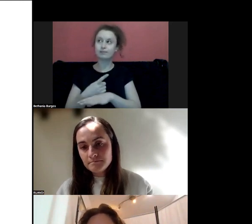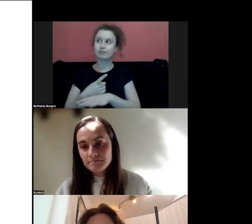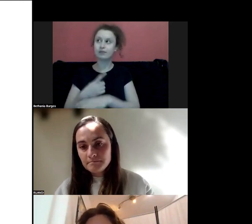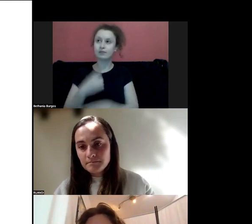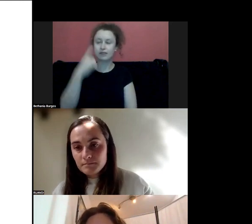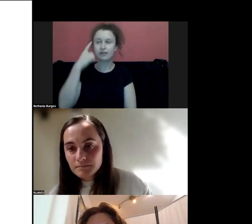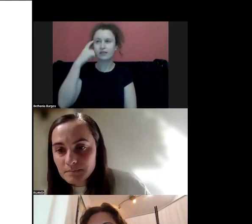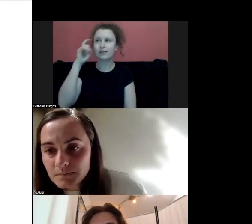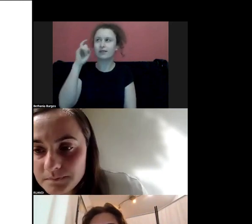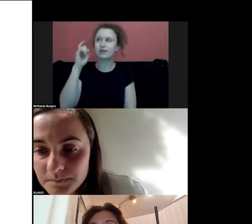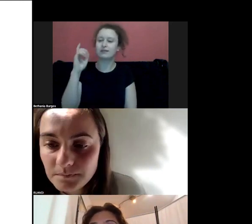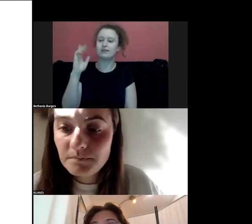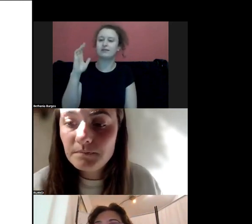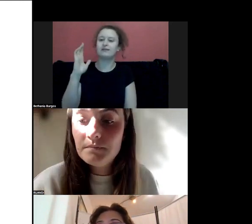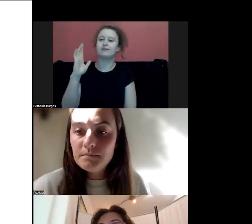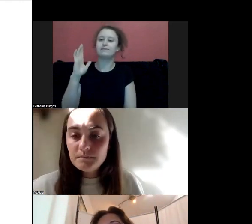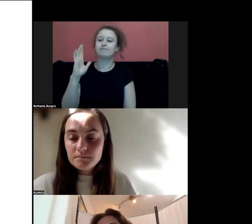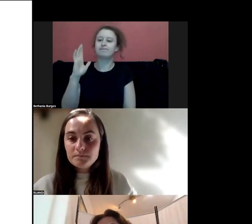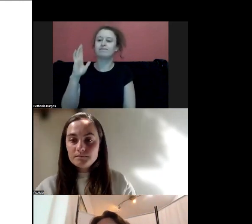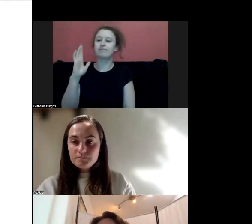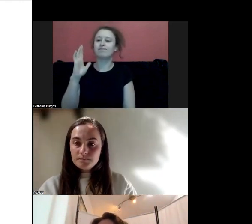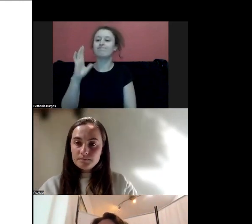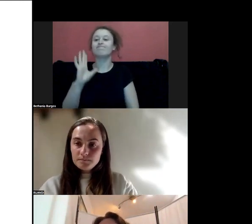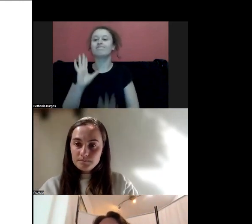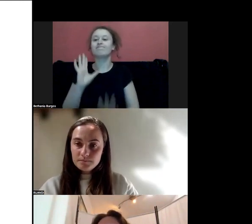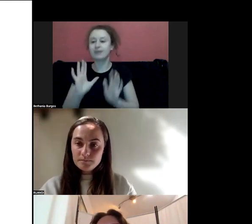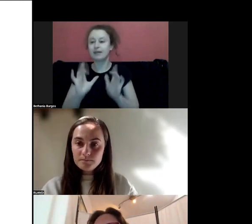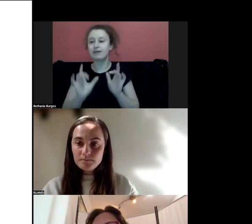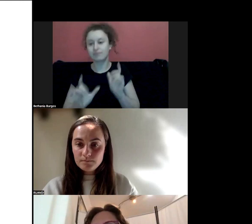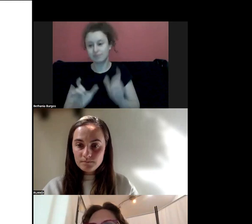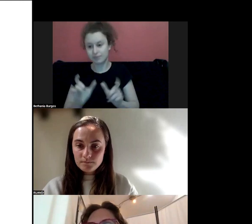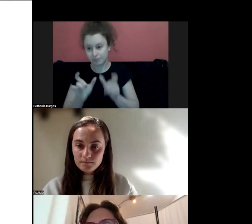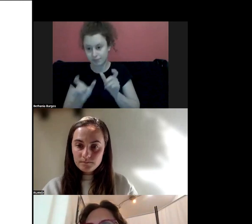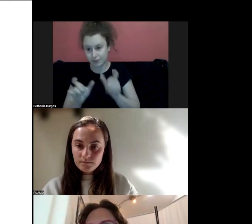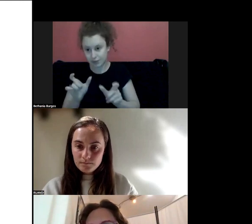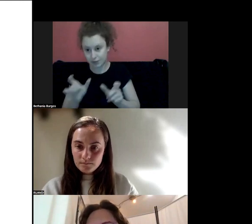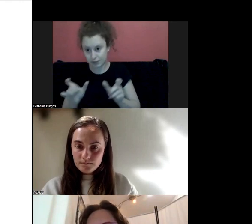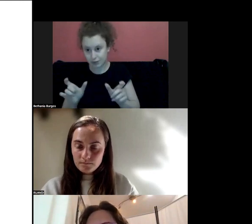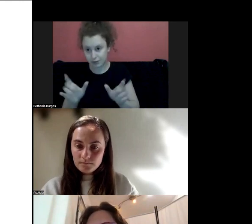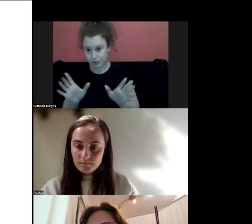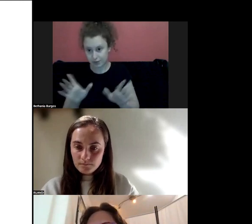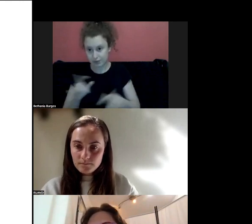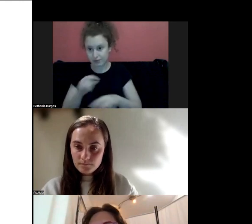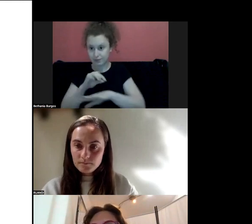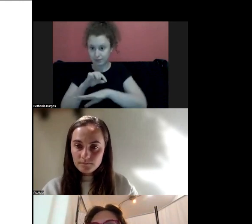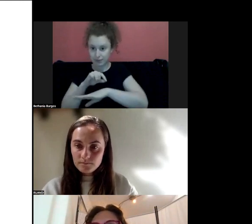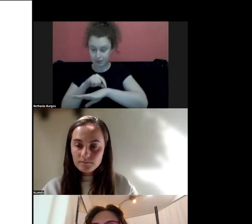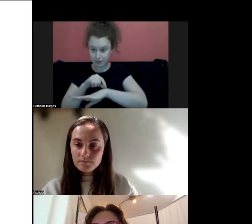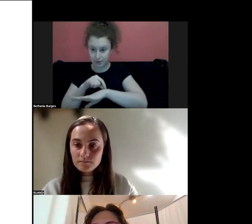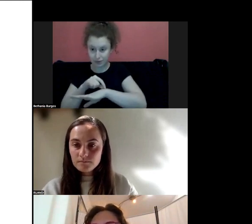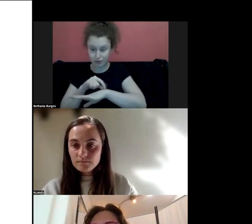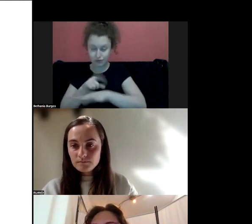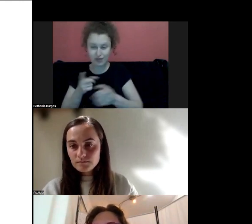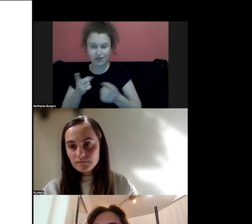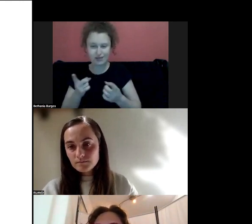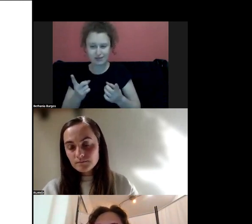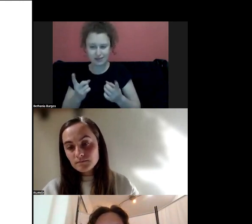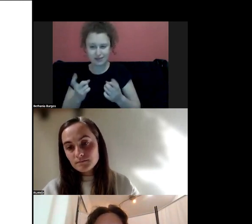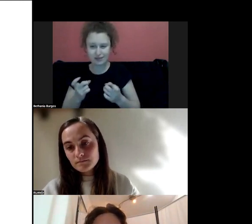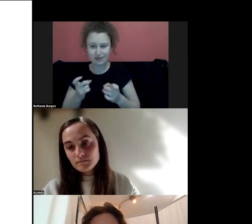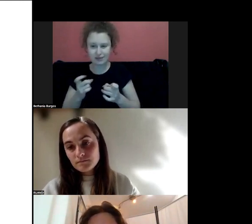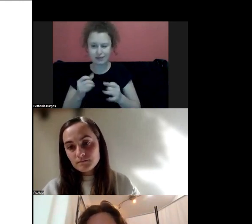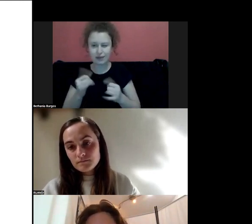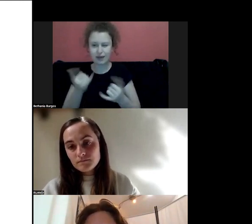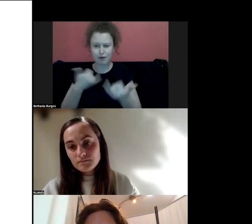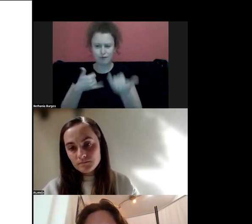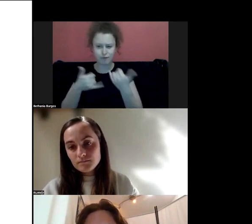deberían estar formados, buscar información sobre lo que supone el duelo. El duelo